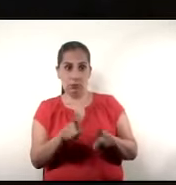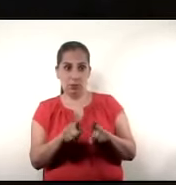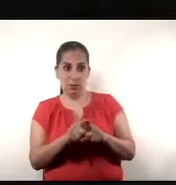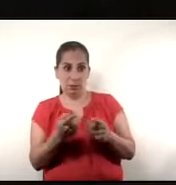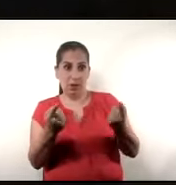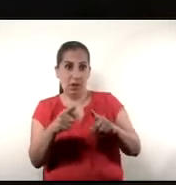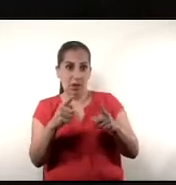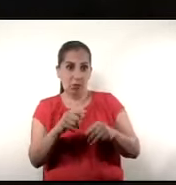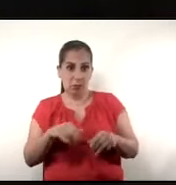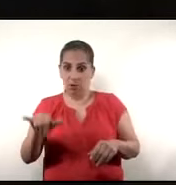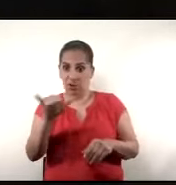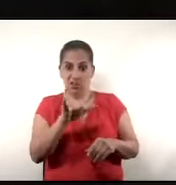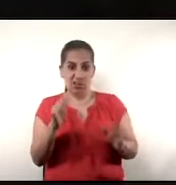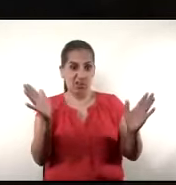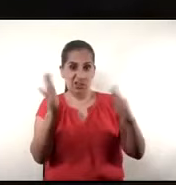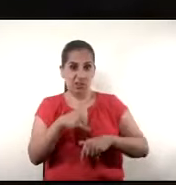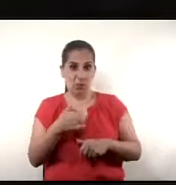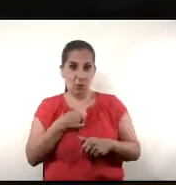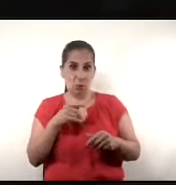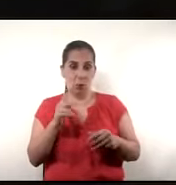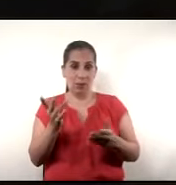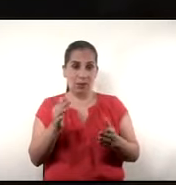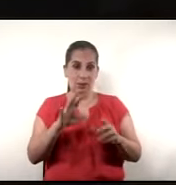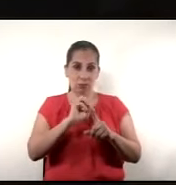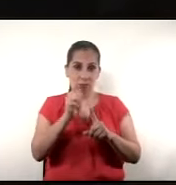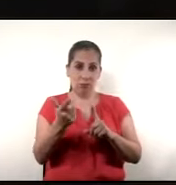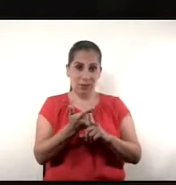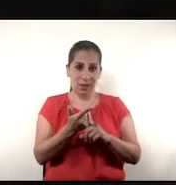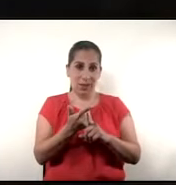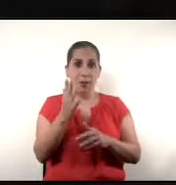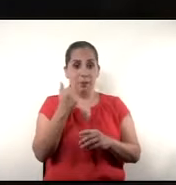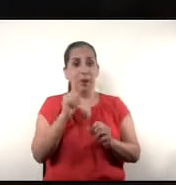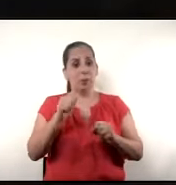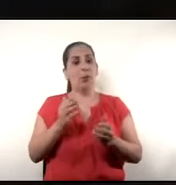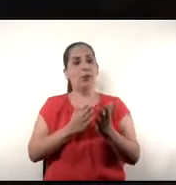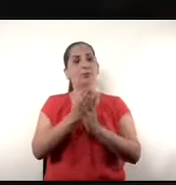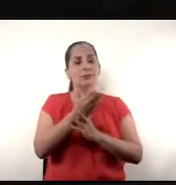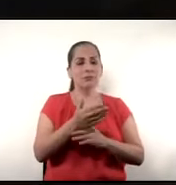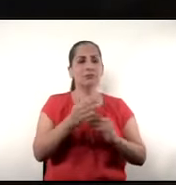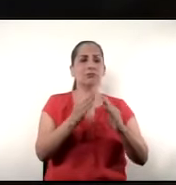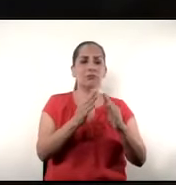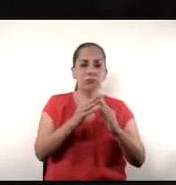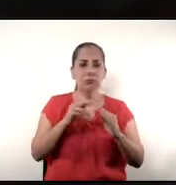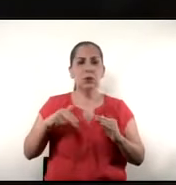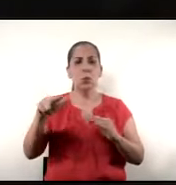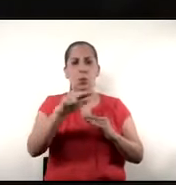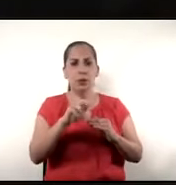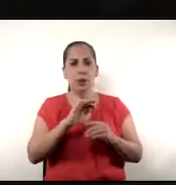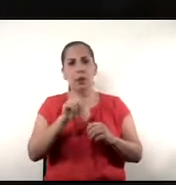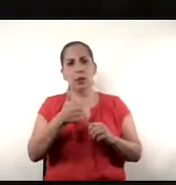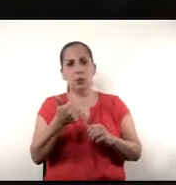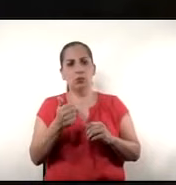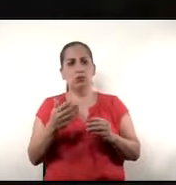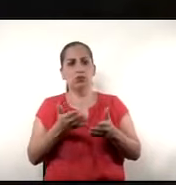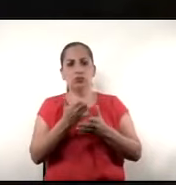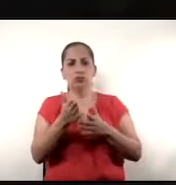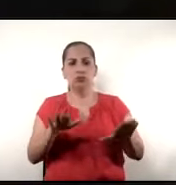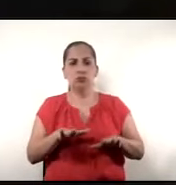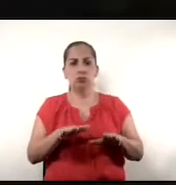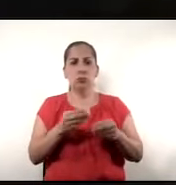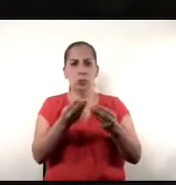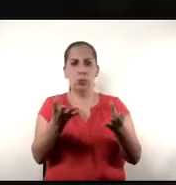de la desigualdad social en términos de justicia espacial para acceder a vivienda, movilidad y espacio público.